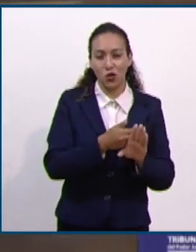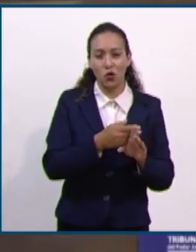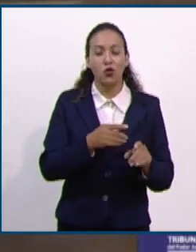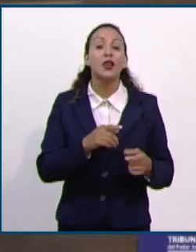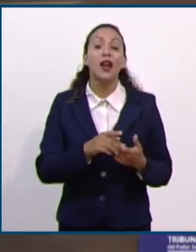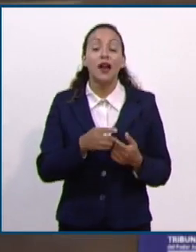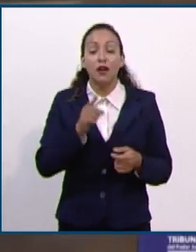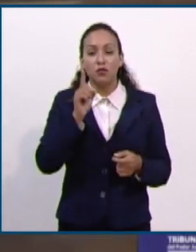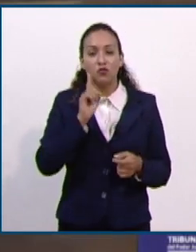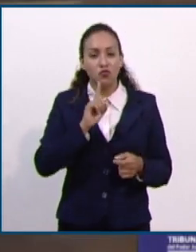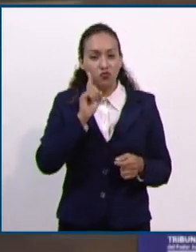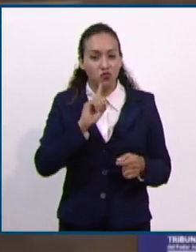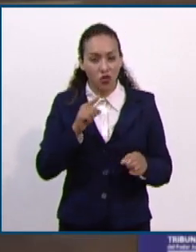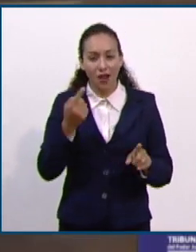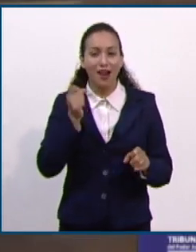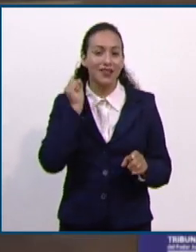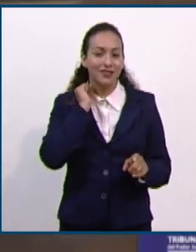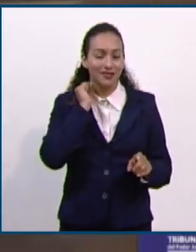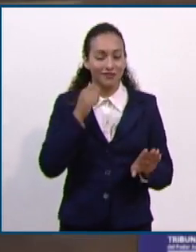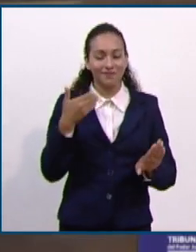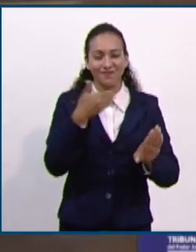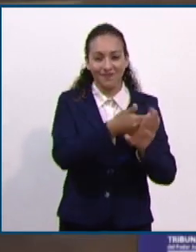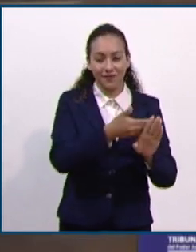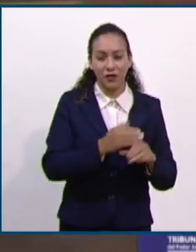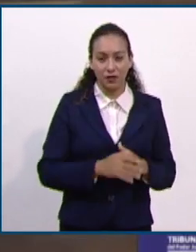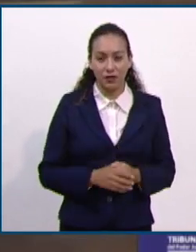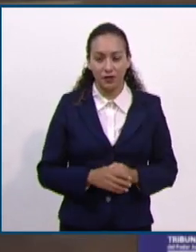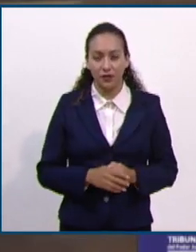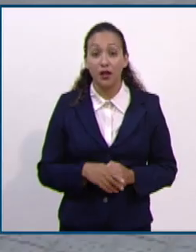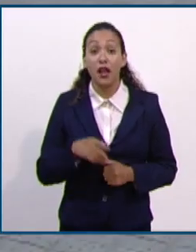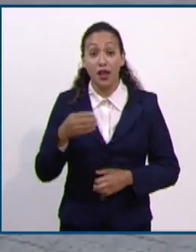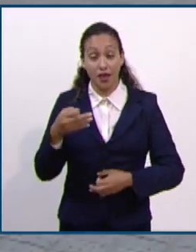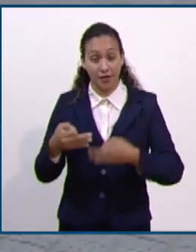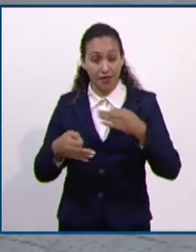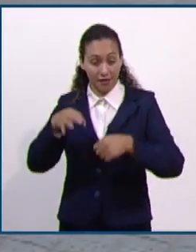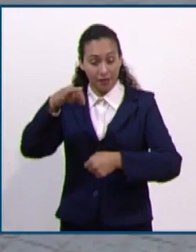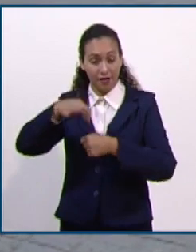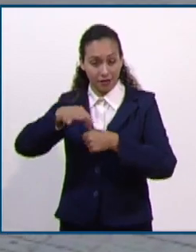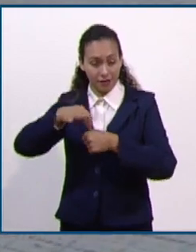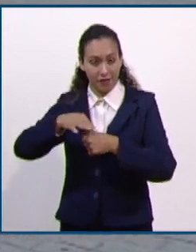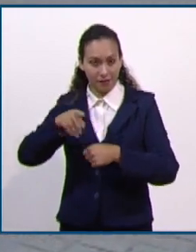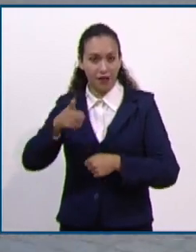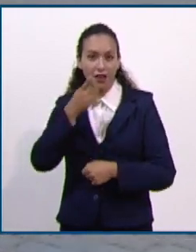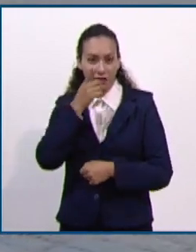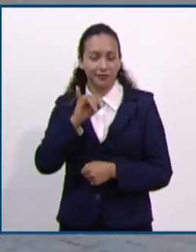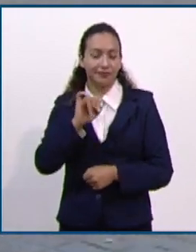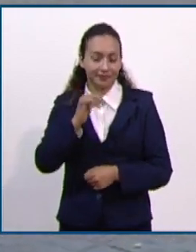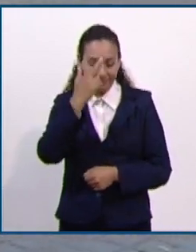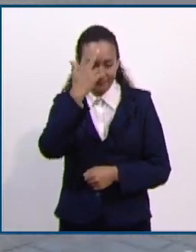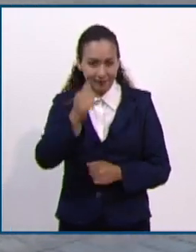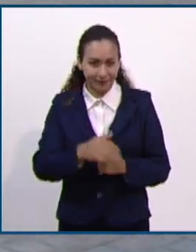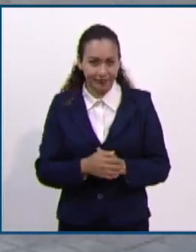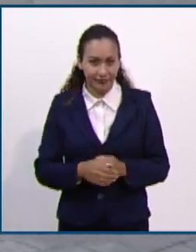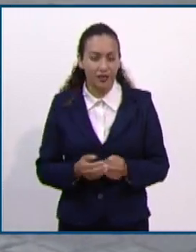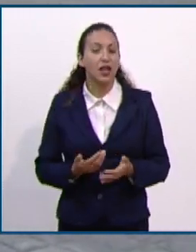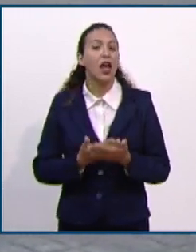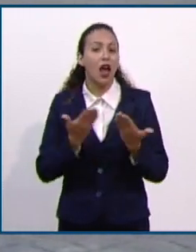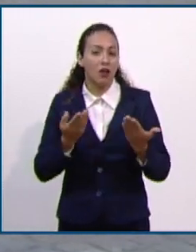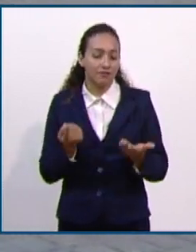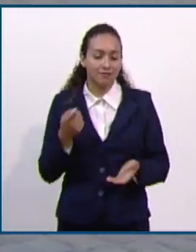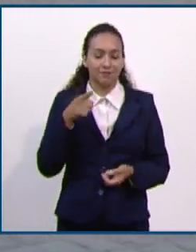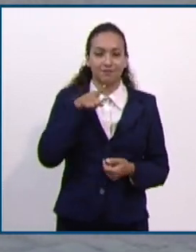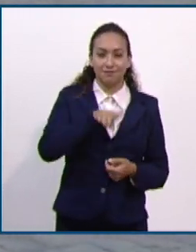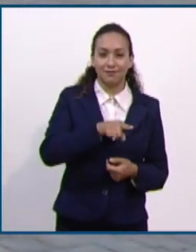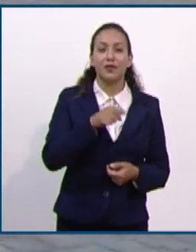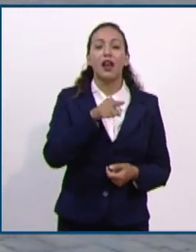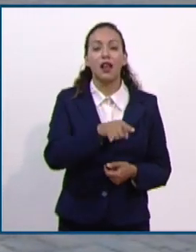una síndica de ese municipio, tal como lo determinó el Tribunal Electoral de aquella entidad. Por tanto, se le ordenó emitir